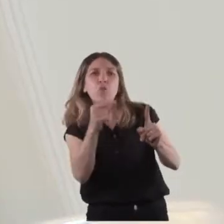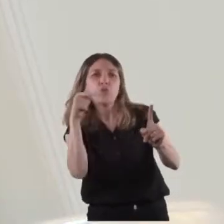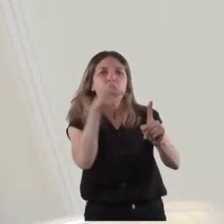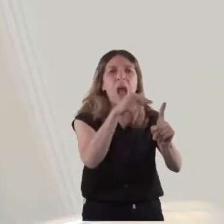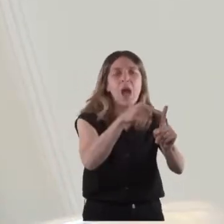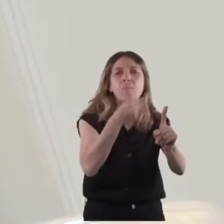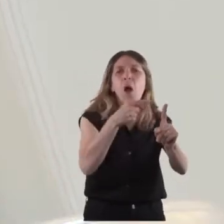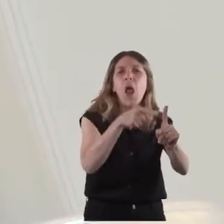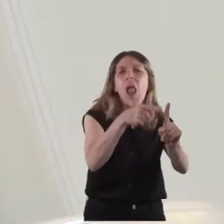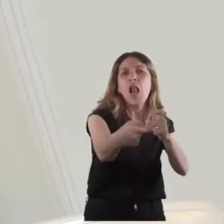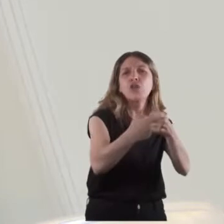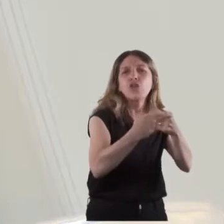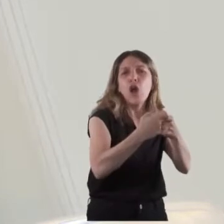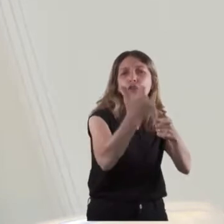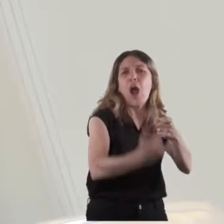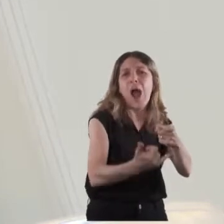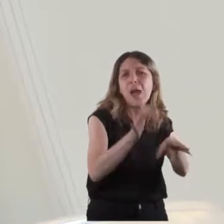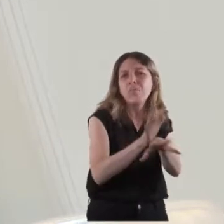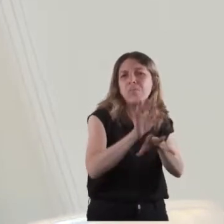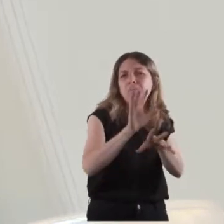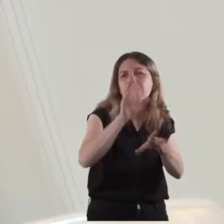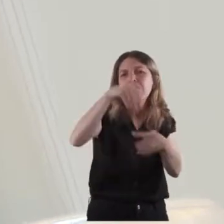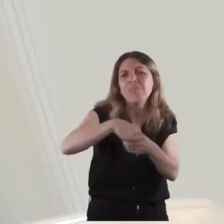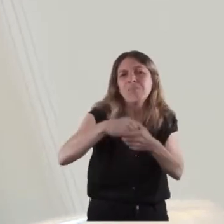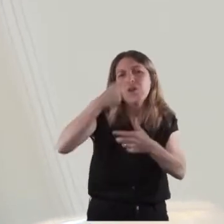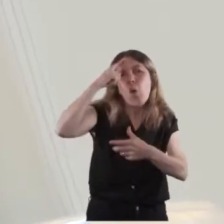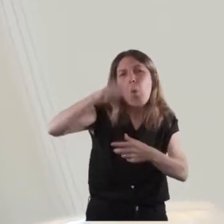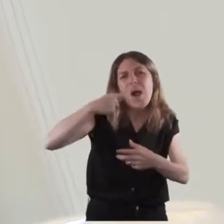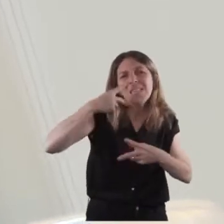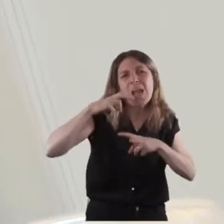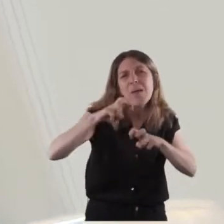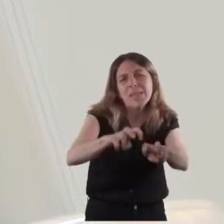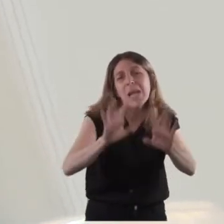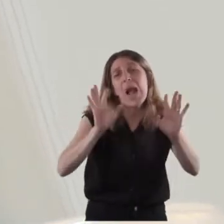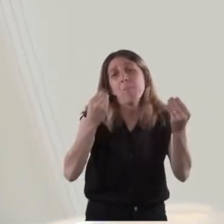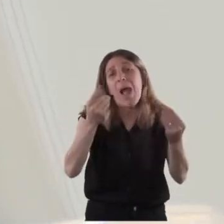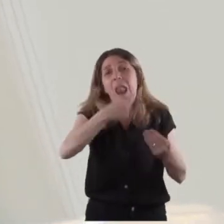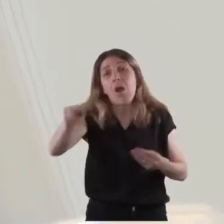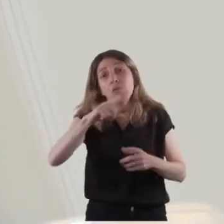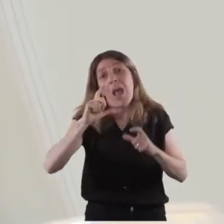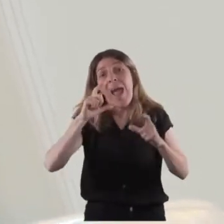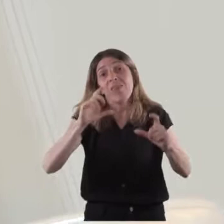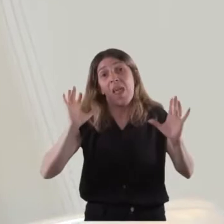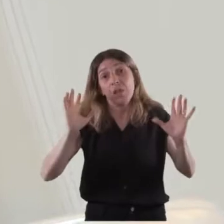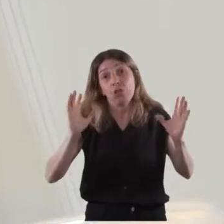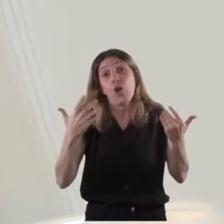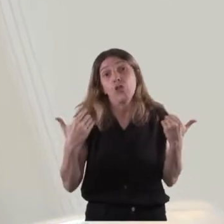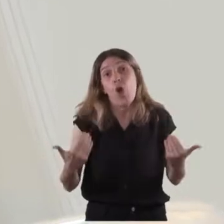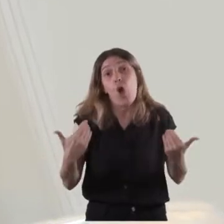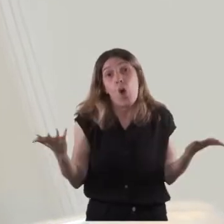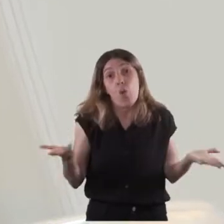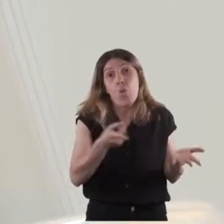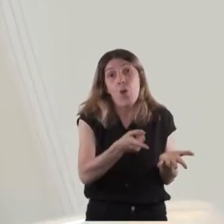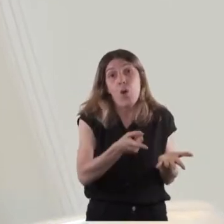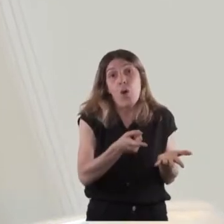una causa que se está llevando adelante la justicia para que estemos atentos porque obviamente se trata